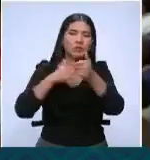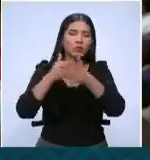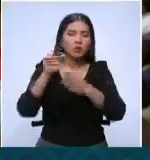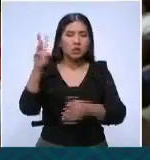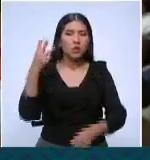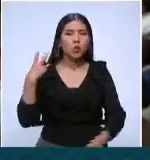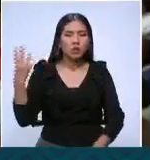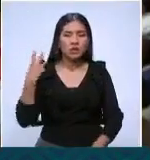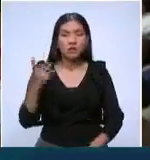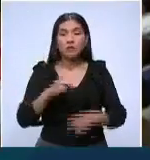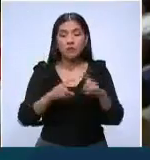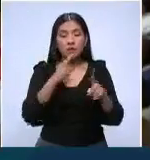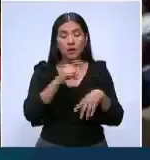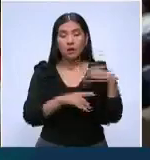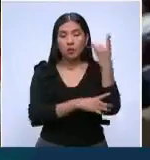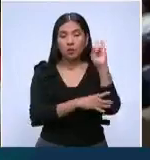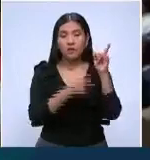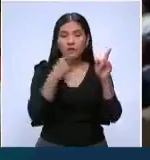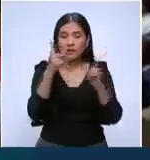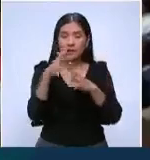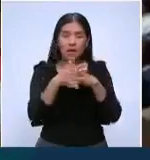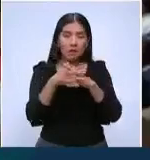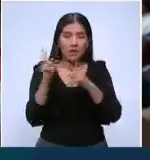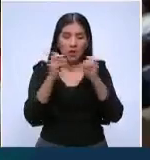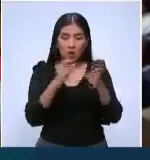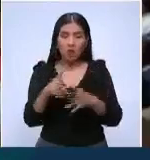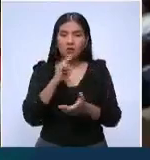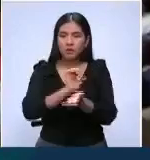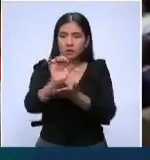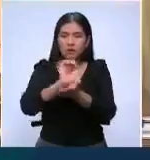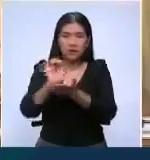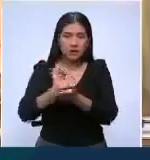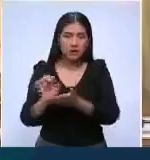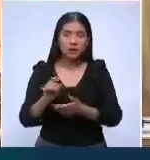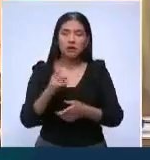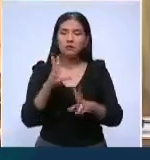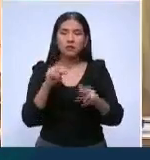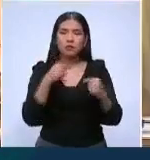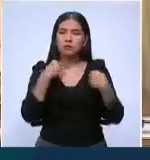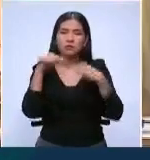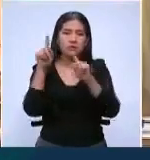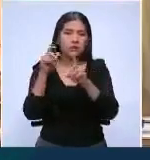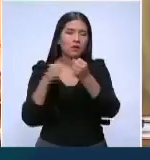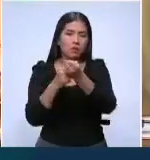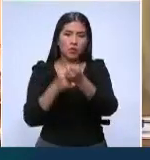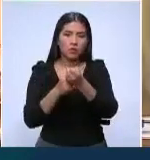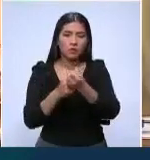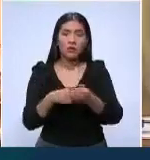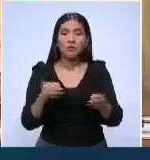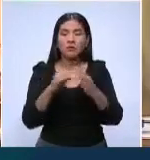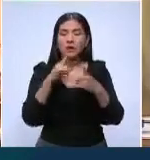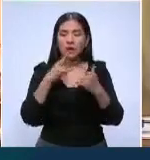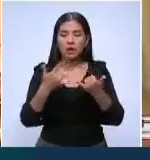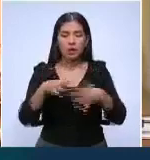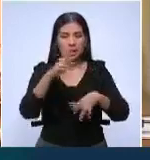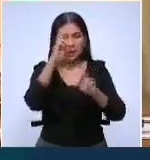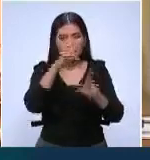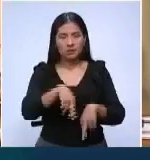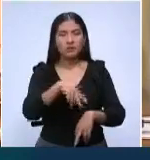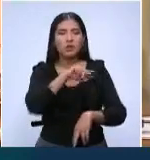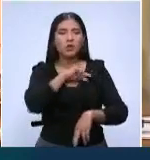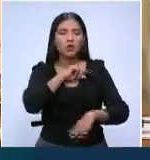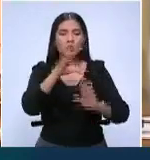Bolivia no asistirá a dicha cumbre. Consecuentes con los principios de nuestra Constitución Política del Estado y